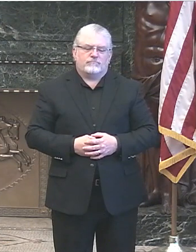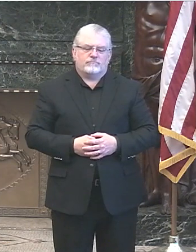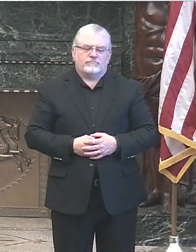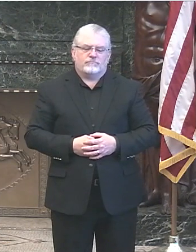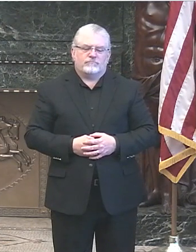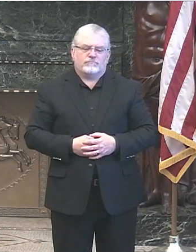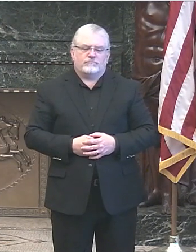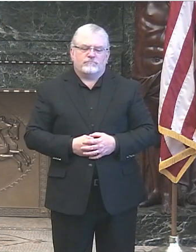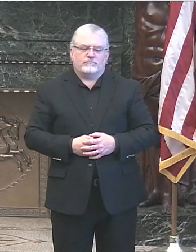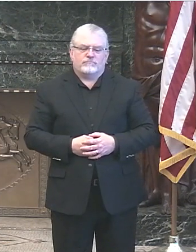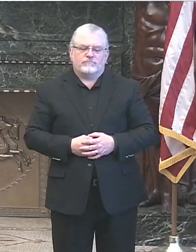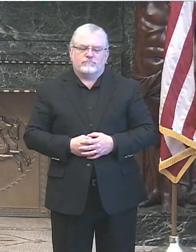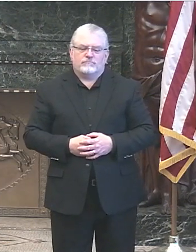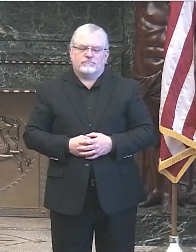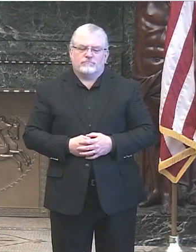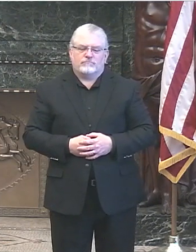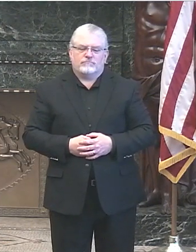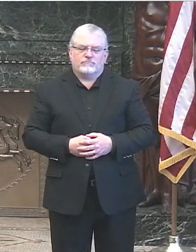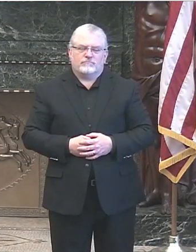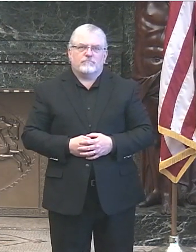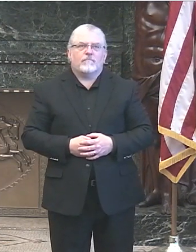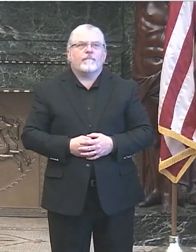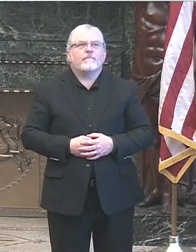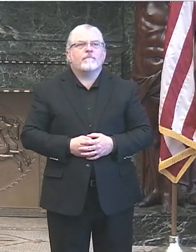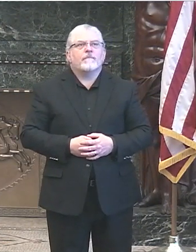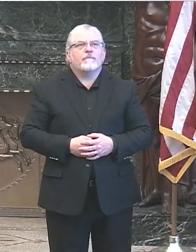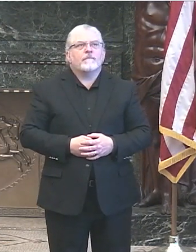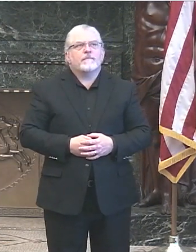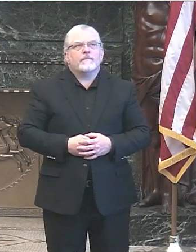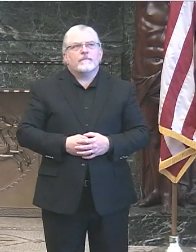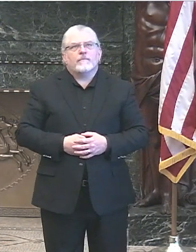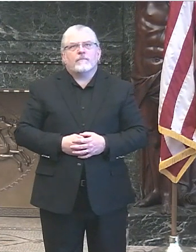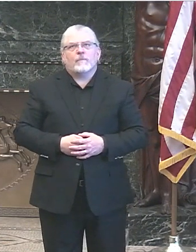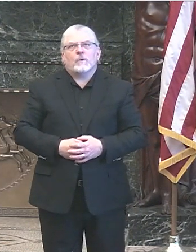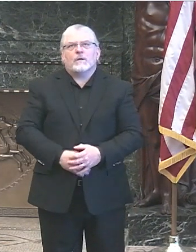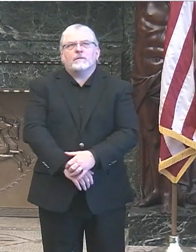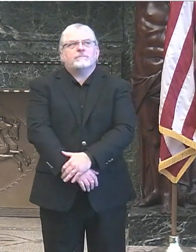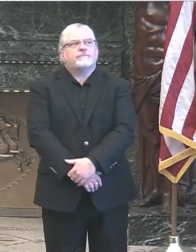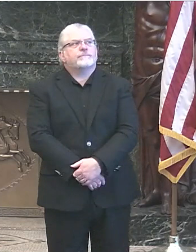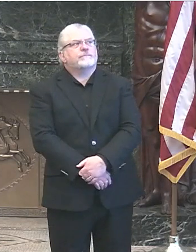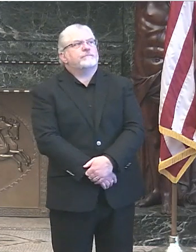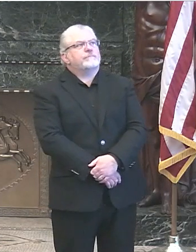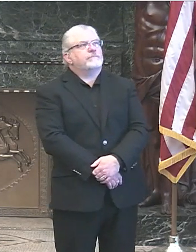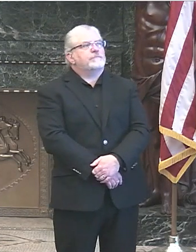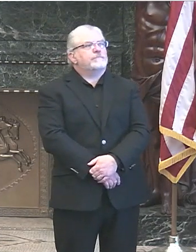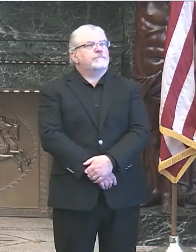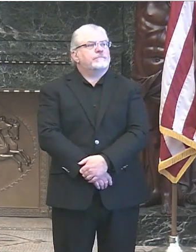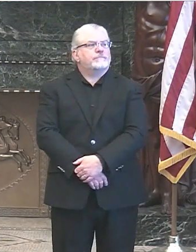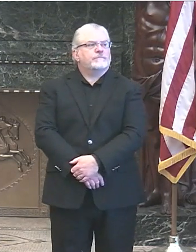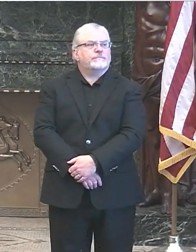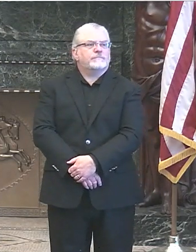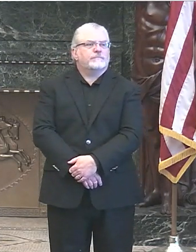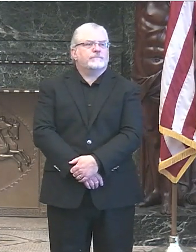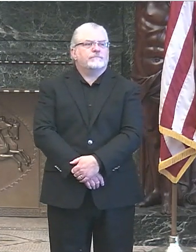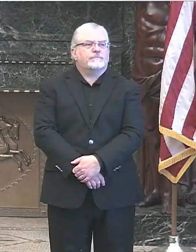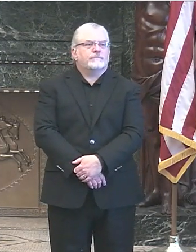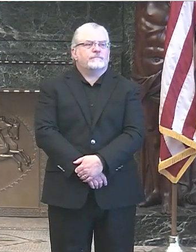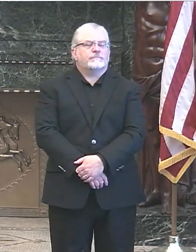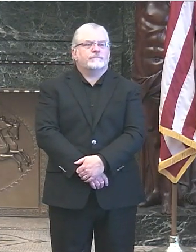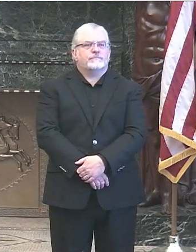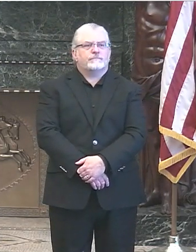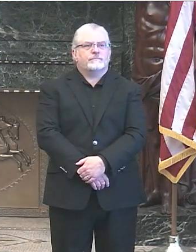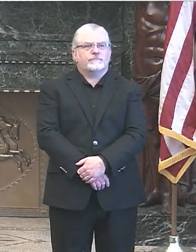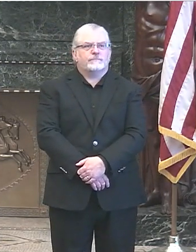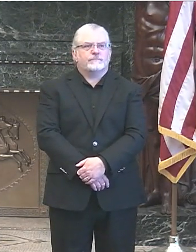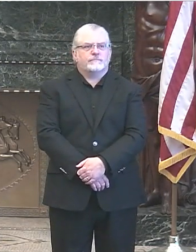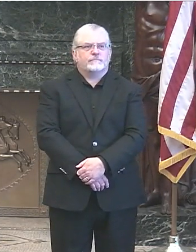que no estén siendo infectados. Por lo tanto, podemos esperar de que haya infección, pero estos datos no se están compartiendo, por lo